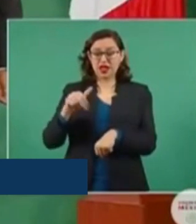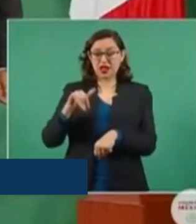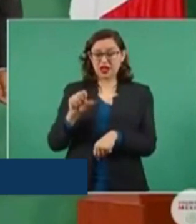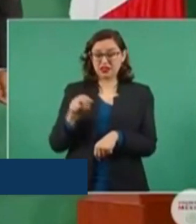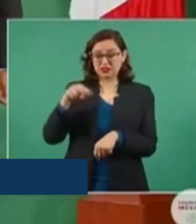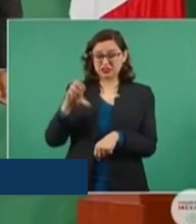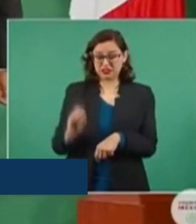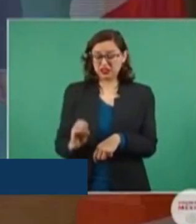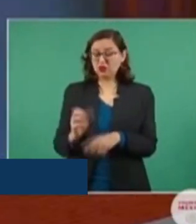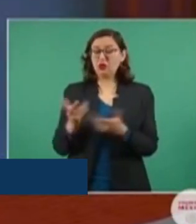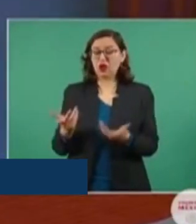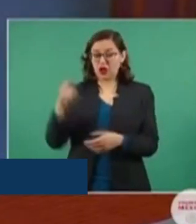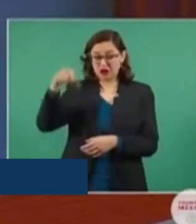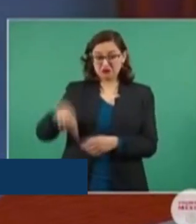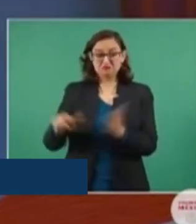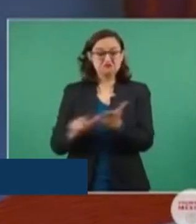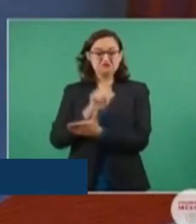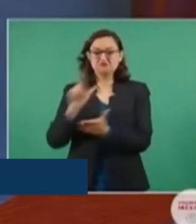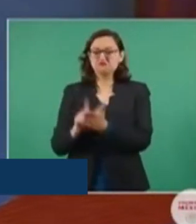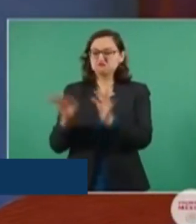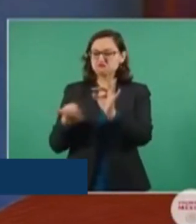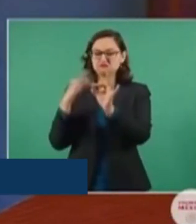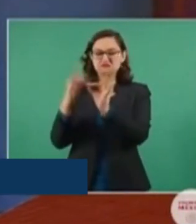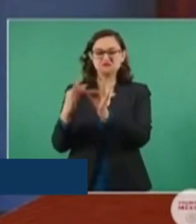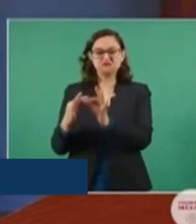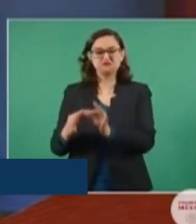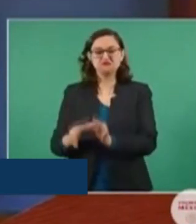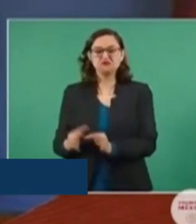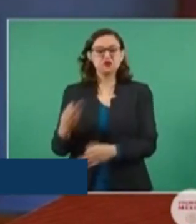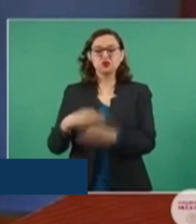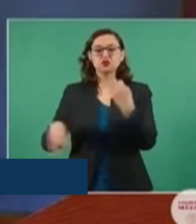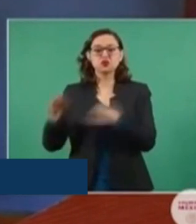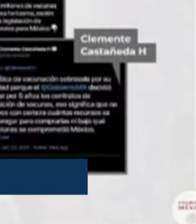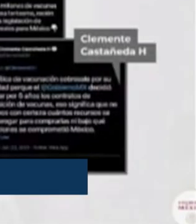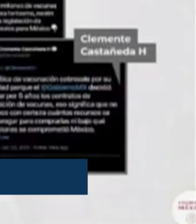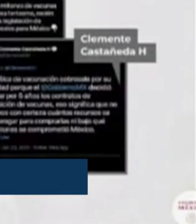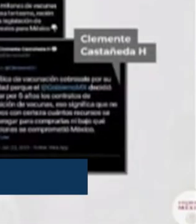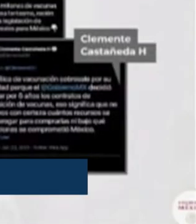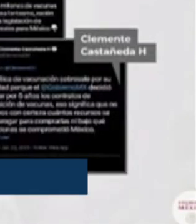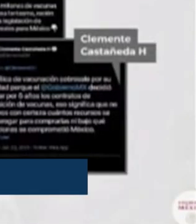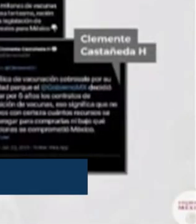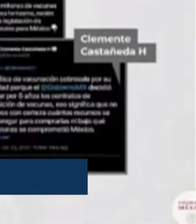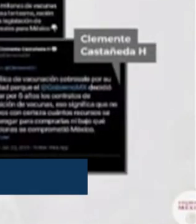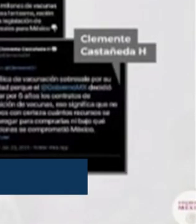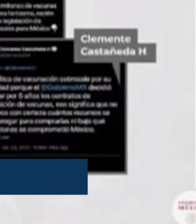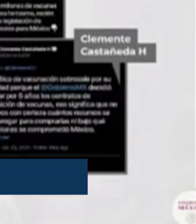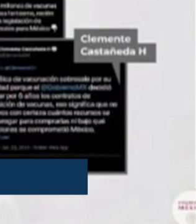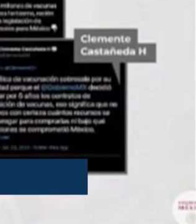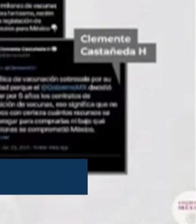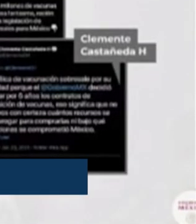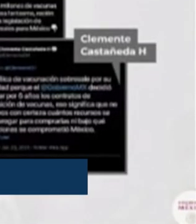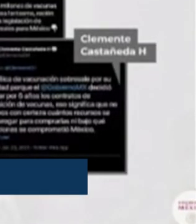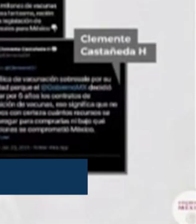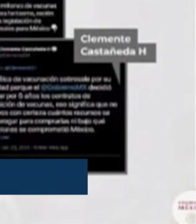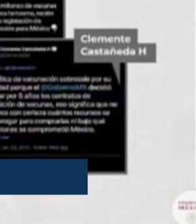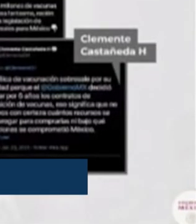señalar los supuestos engaños y omisiones y de añadir algunos comentarios sobre los autores prominentes